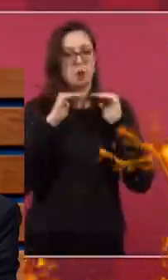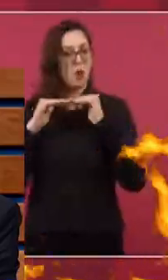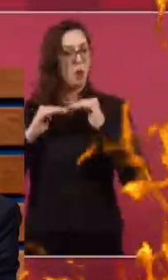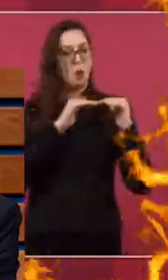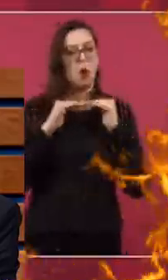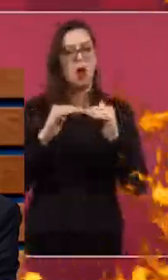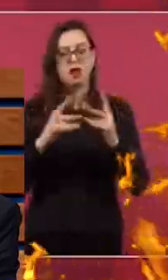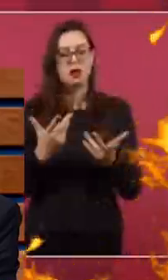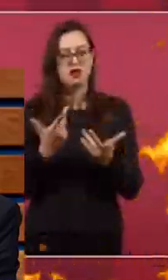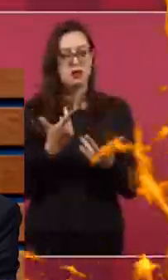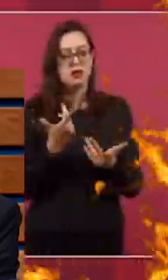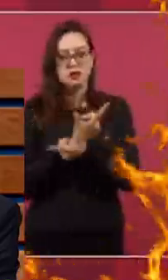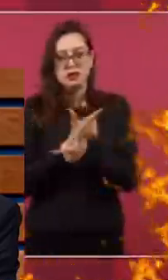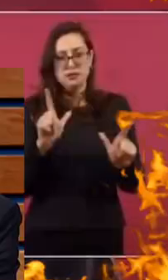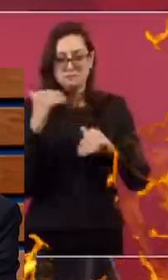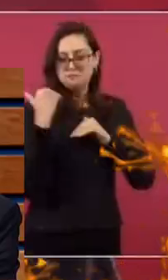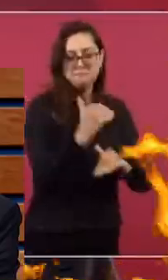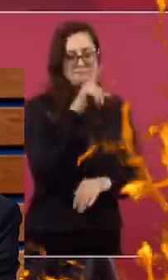las libertades,